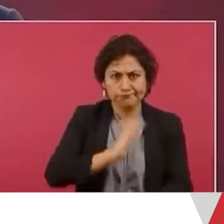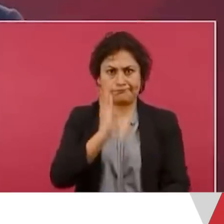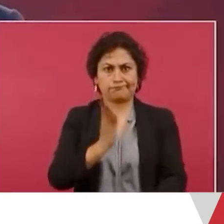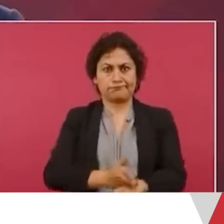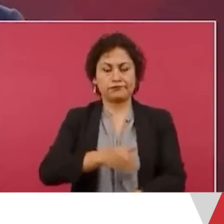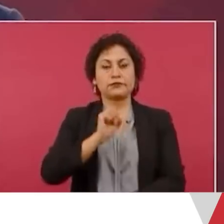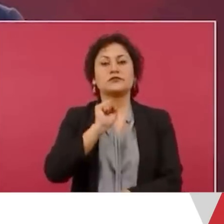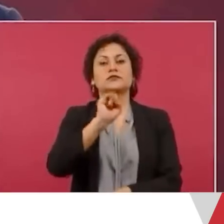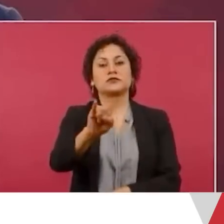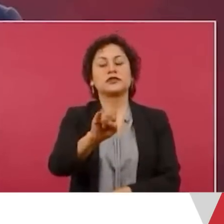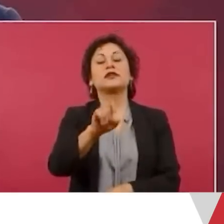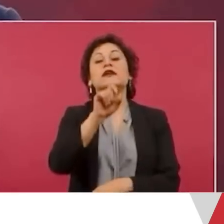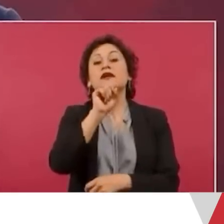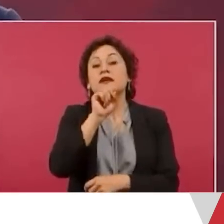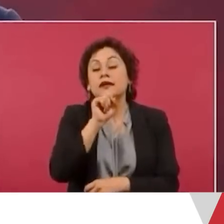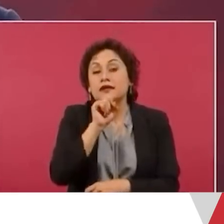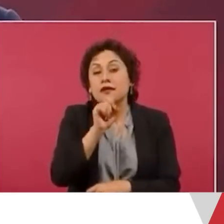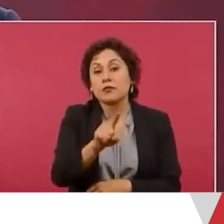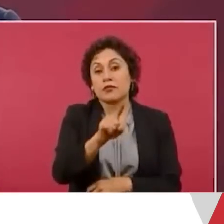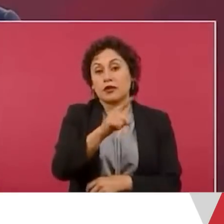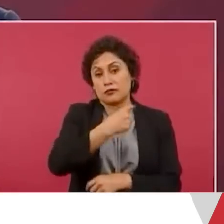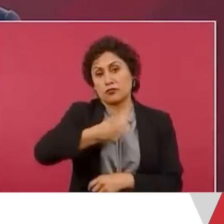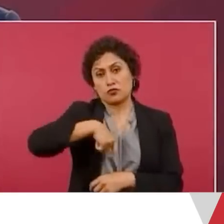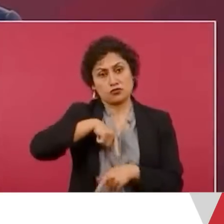que vamos a seguir